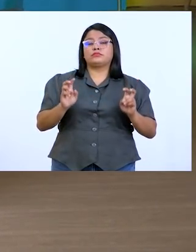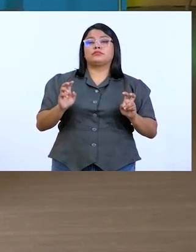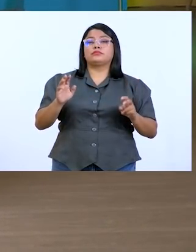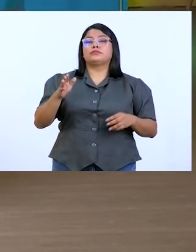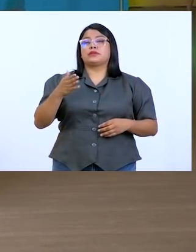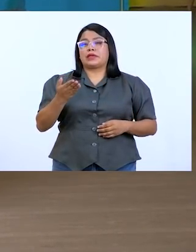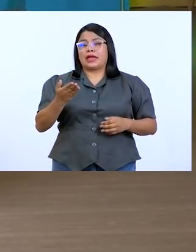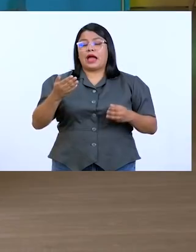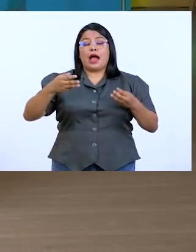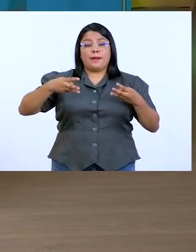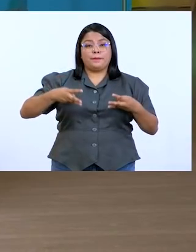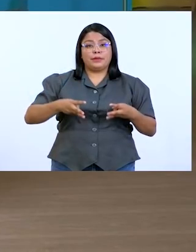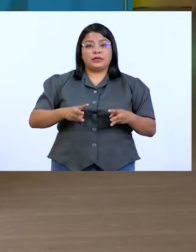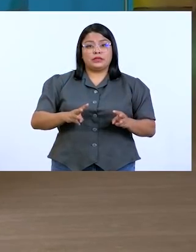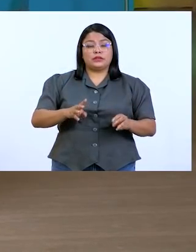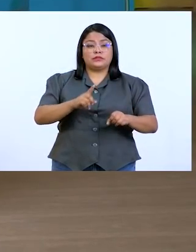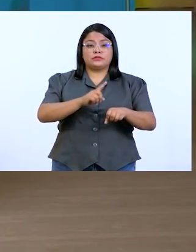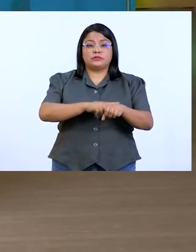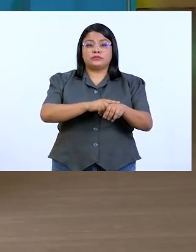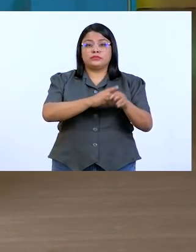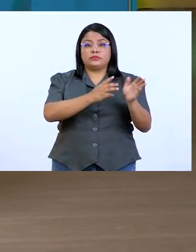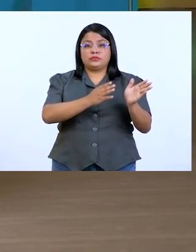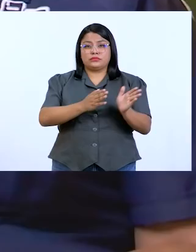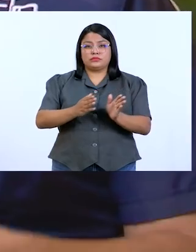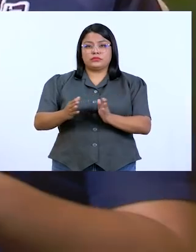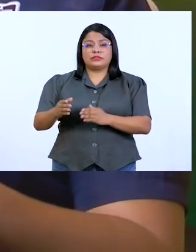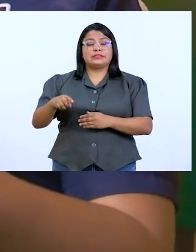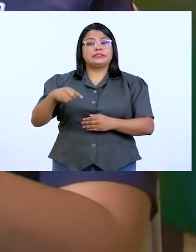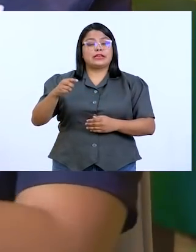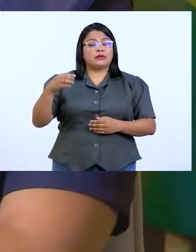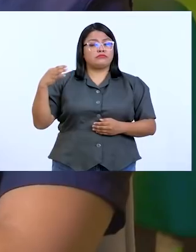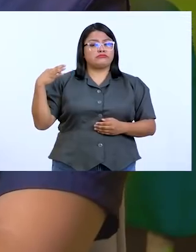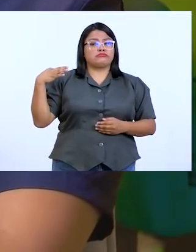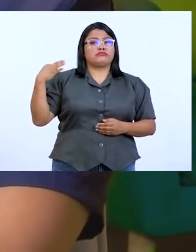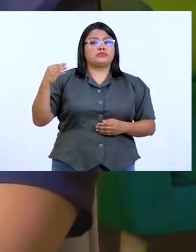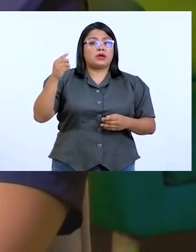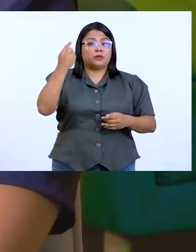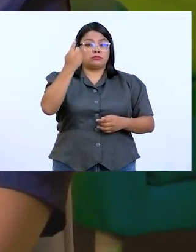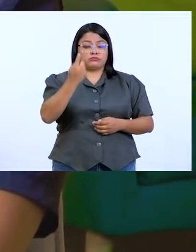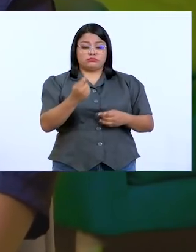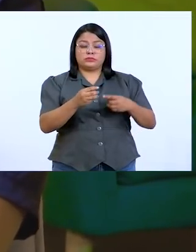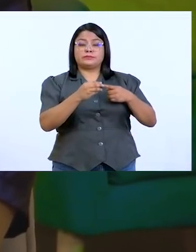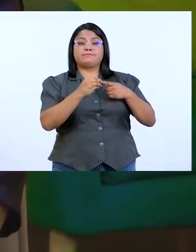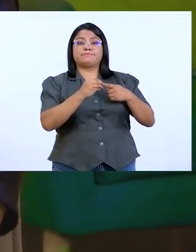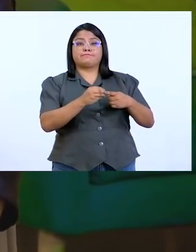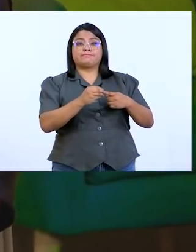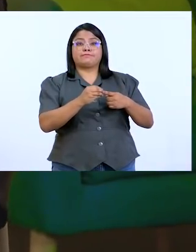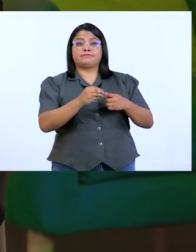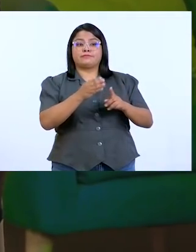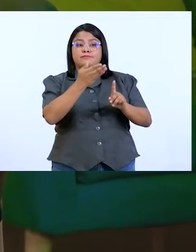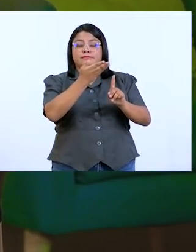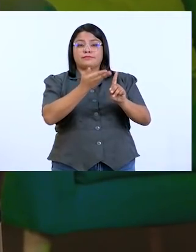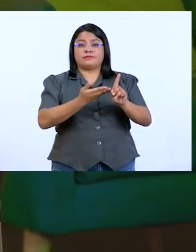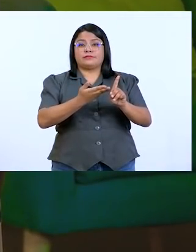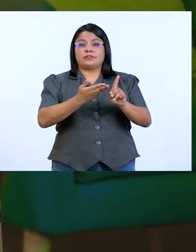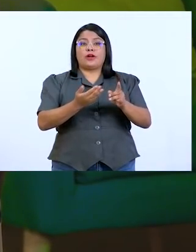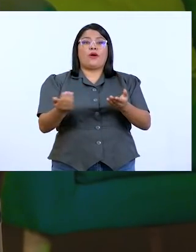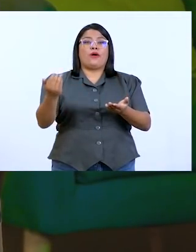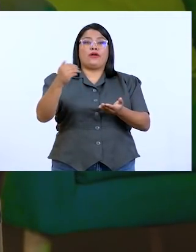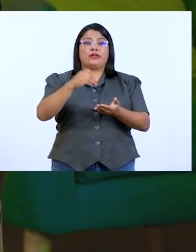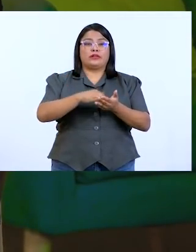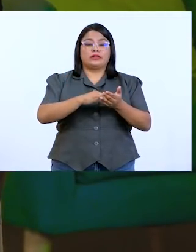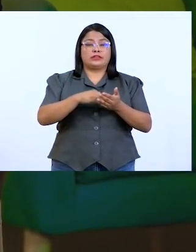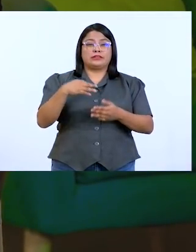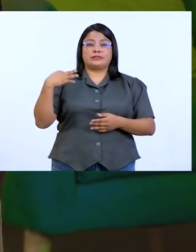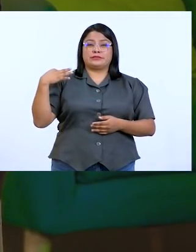la temática de metodología y jornalización. Como siempre, tenemos invitada a una especialista y en esta ocasión nos visita de